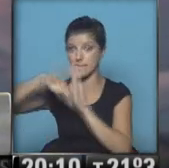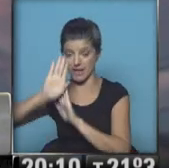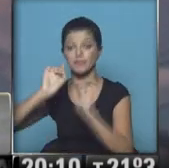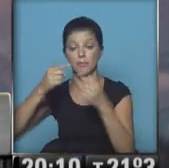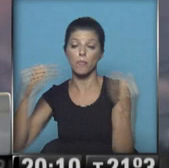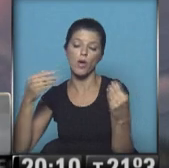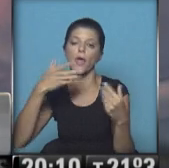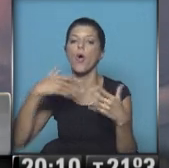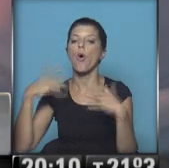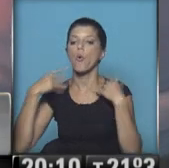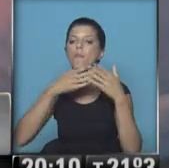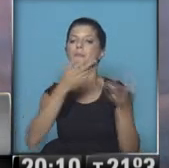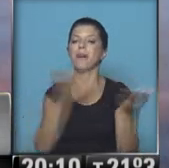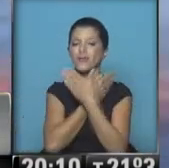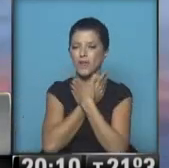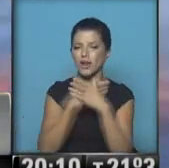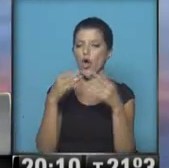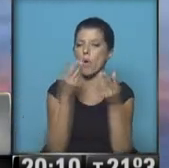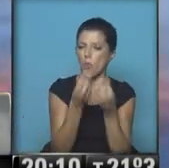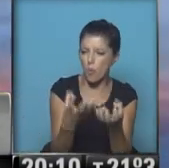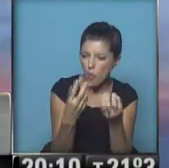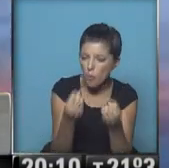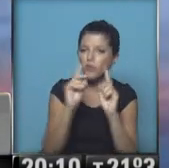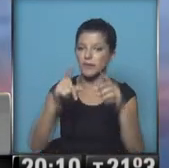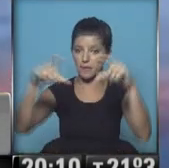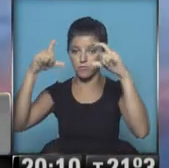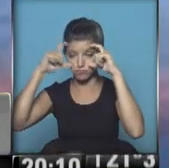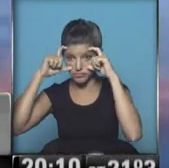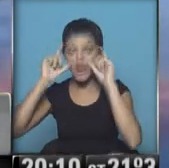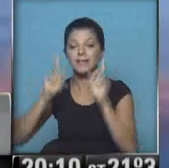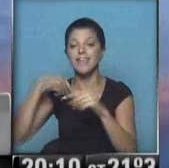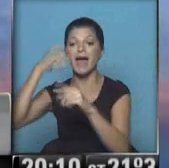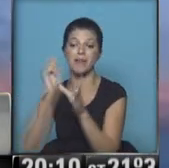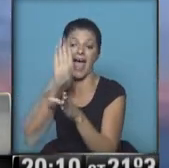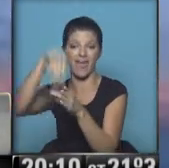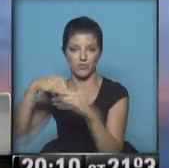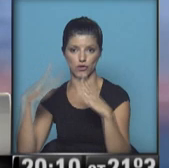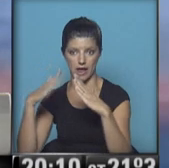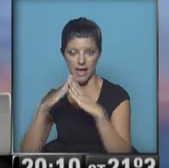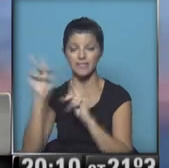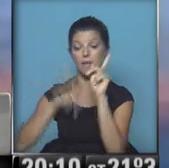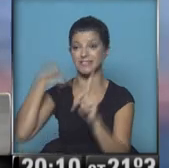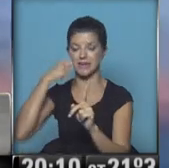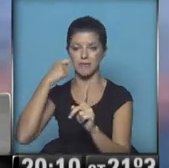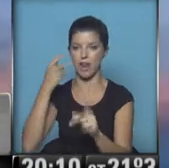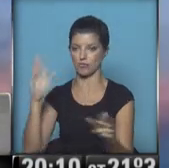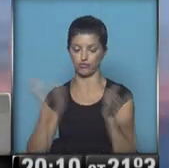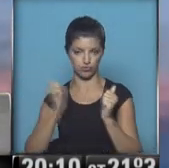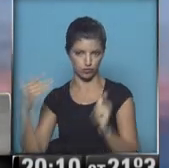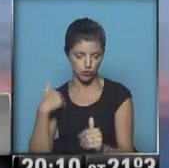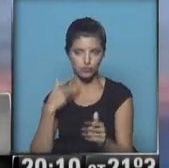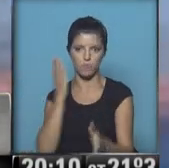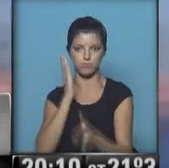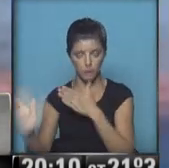un pañuelo húmedo y antiparras. Mantenga a sus mascotas adentro de la casa, los animales suelen asustarse y escapar. Mantenga